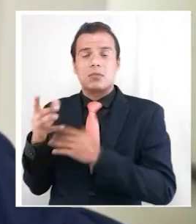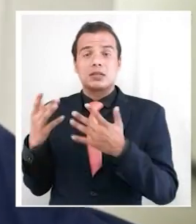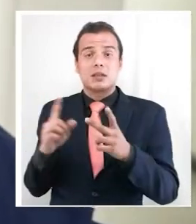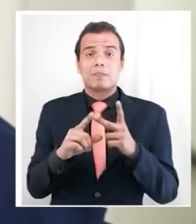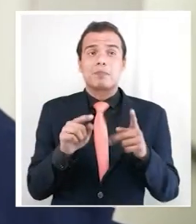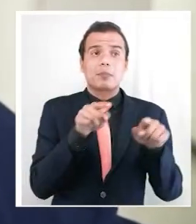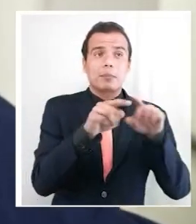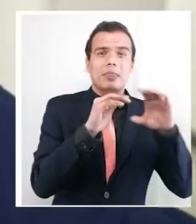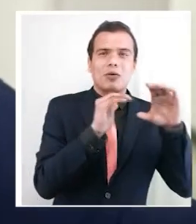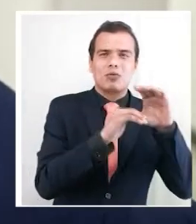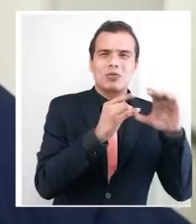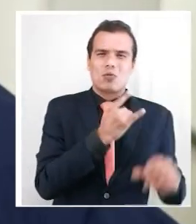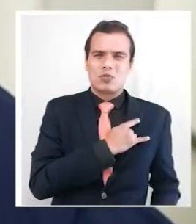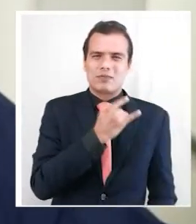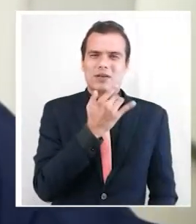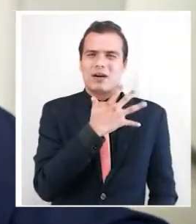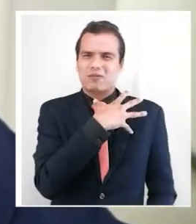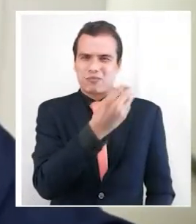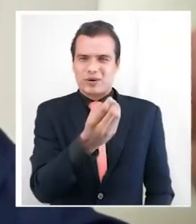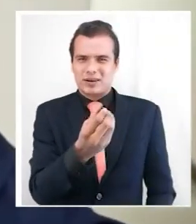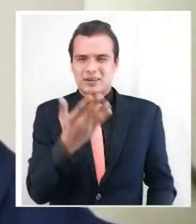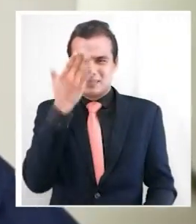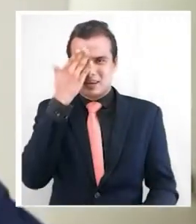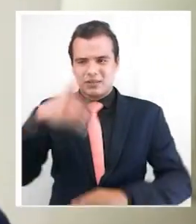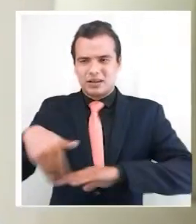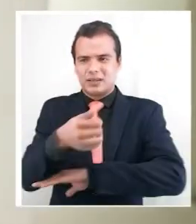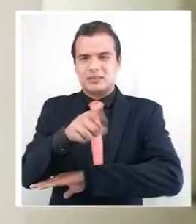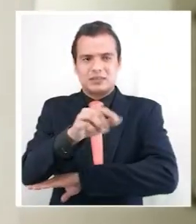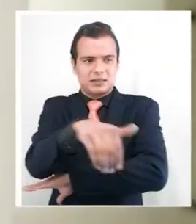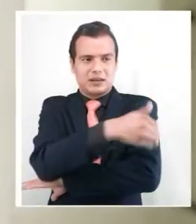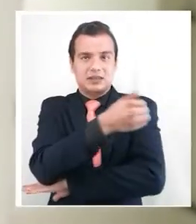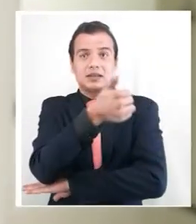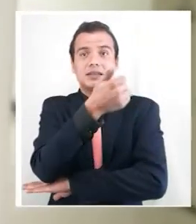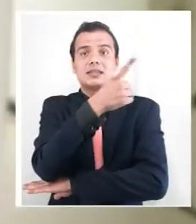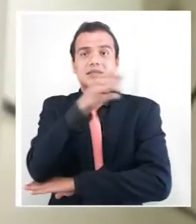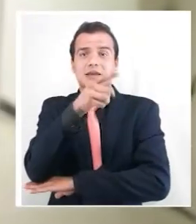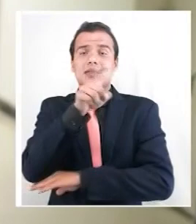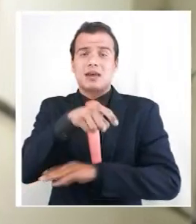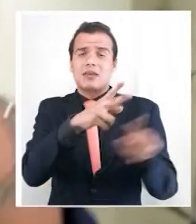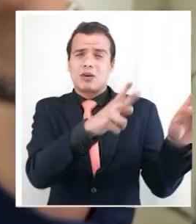vamos frente a estaciones, universidades, ahí en la 16 con 100, ahí tiene